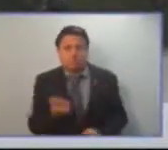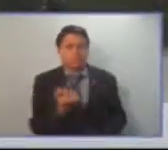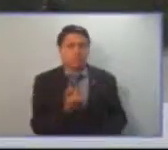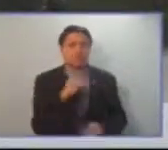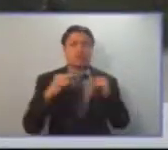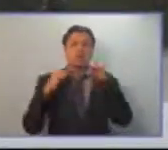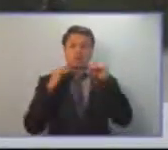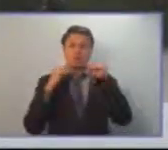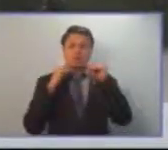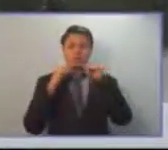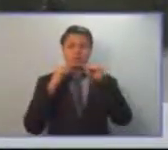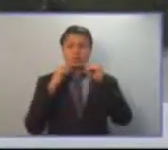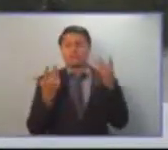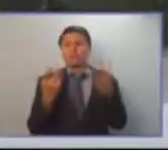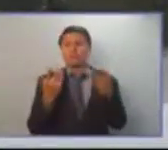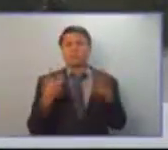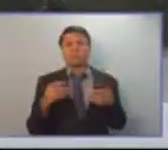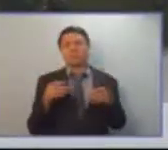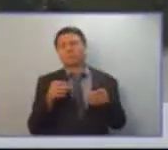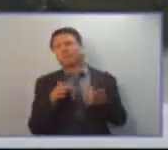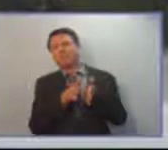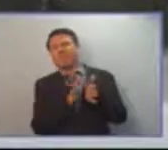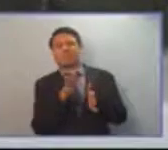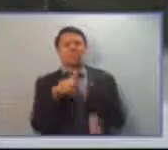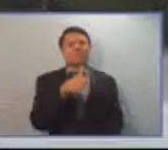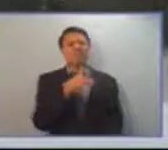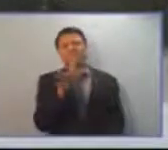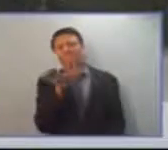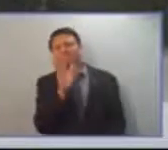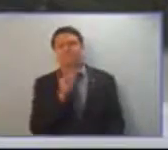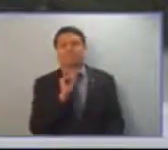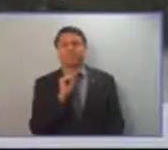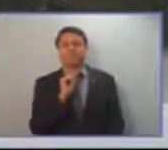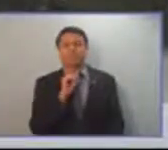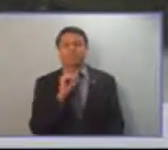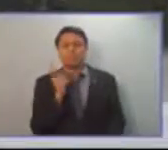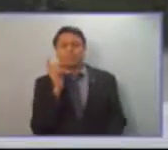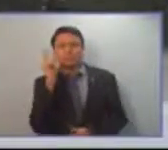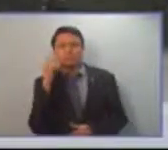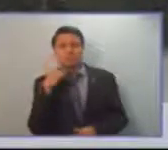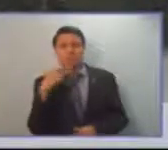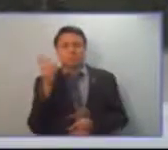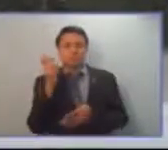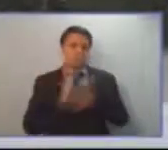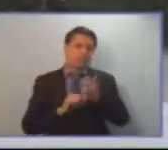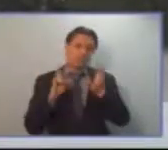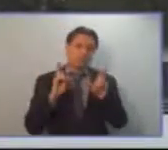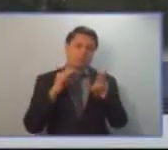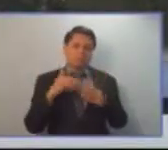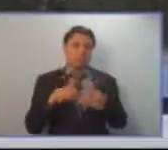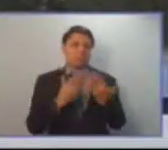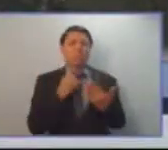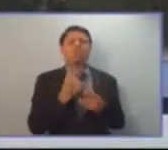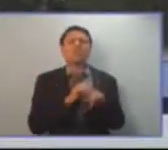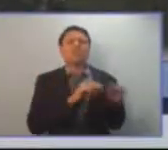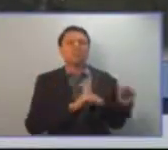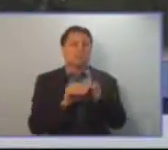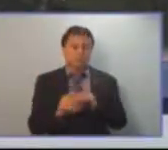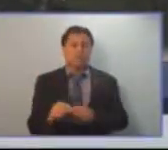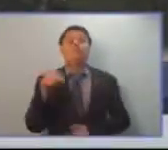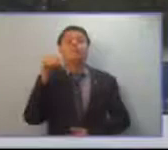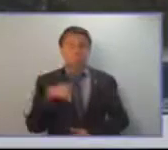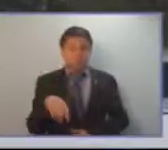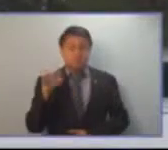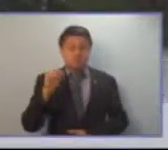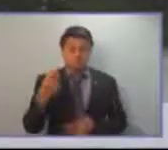potestad bastante vaga, y las sanciones aparentemente fuertes, pero no había chance. Ahora